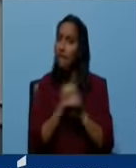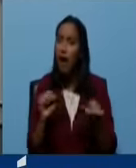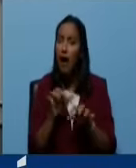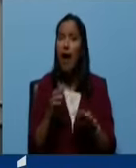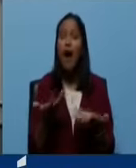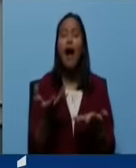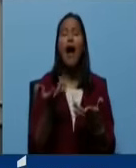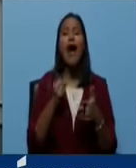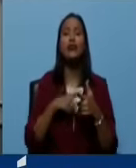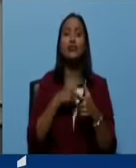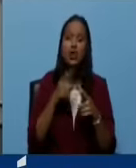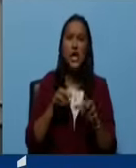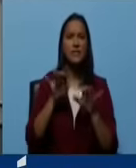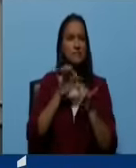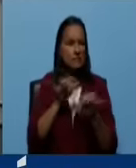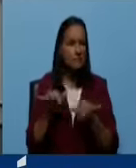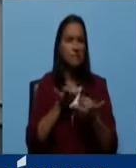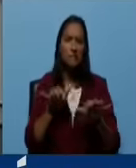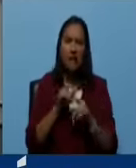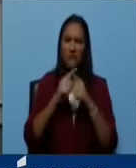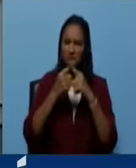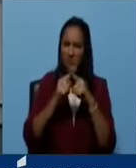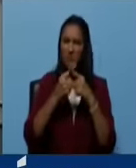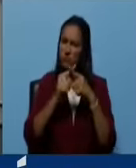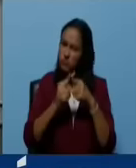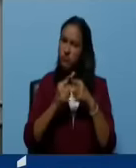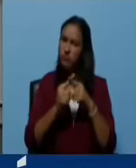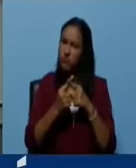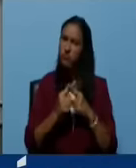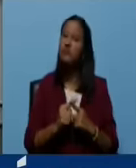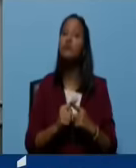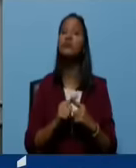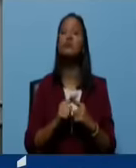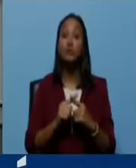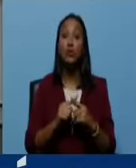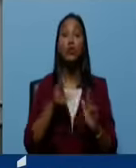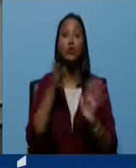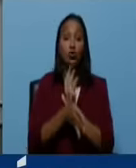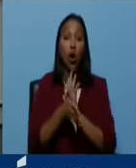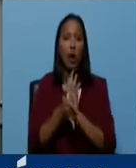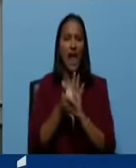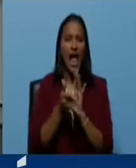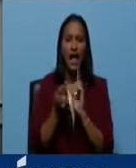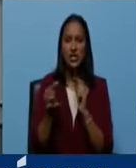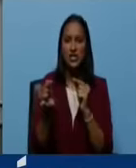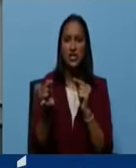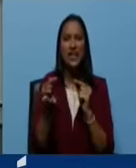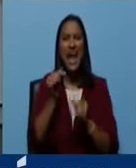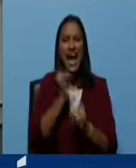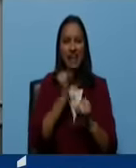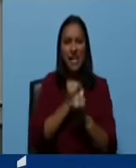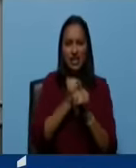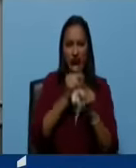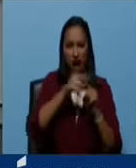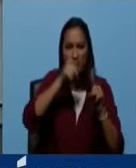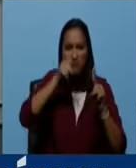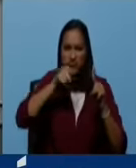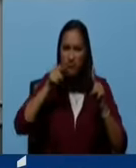pudimos como Estado venezolano detener ese ataque masivo, que incluso ya un